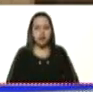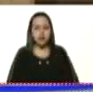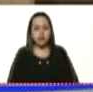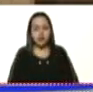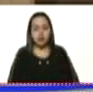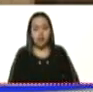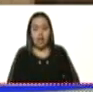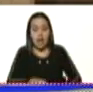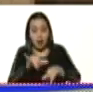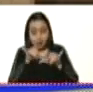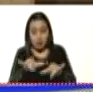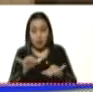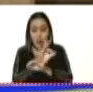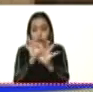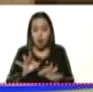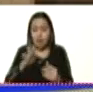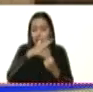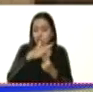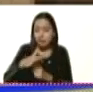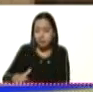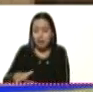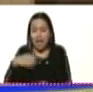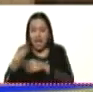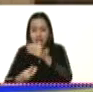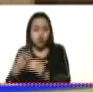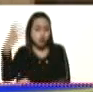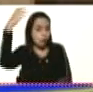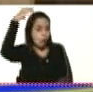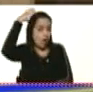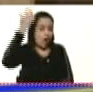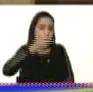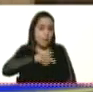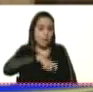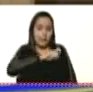el mismo oscurantismo monárquico español.